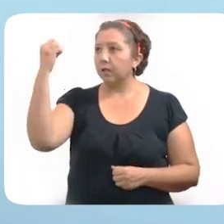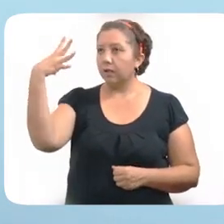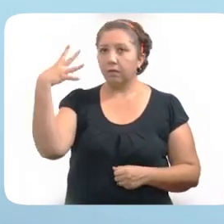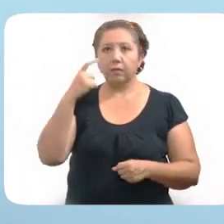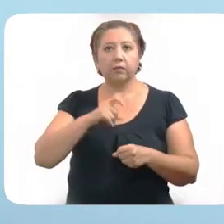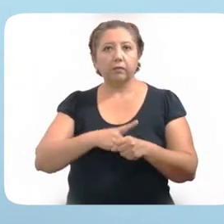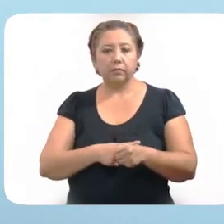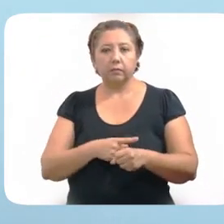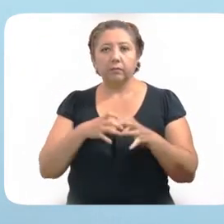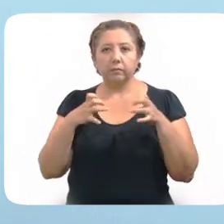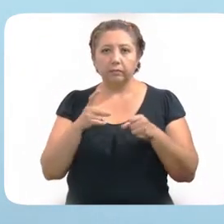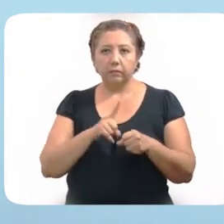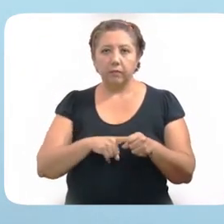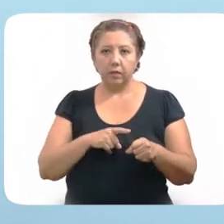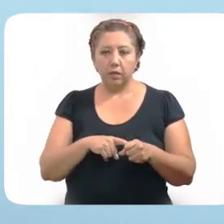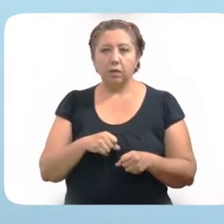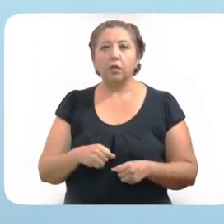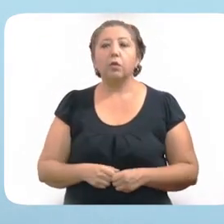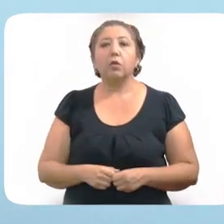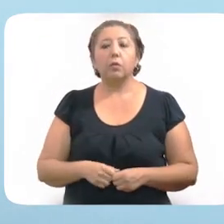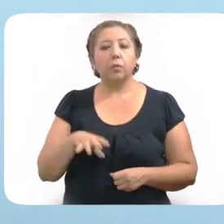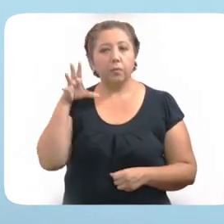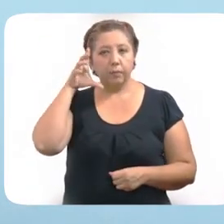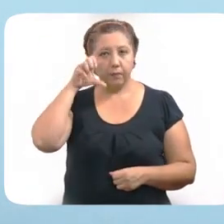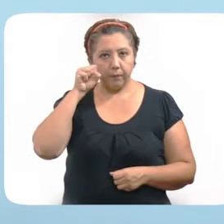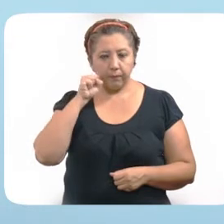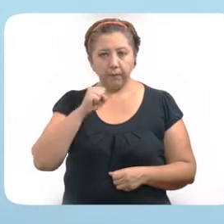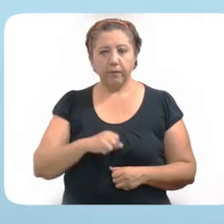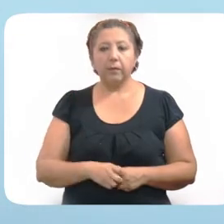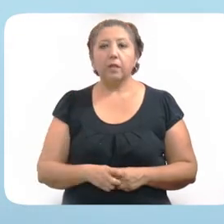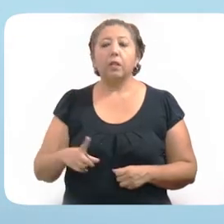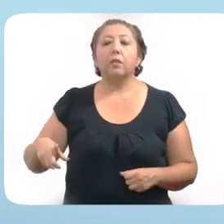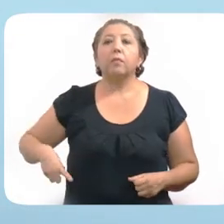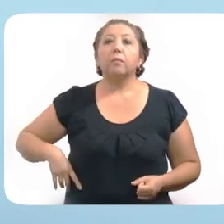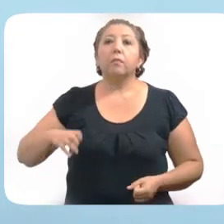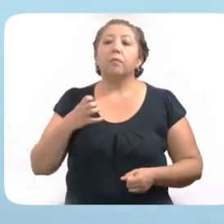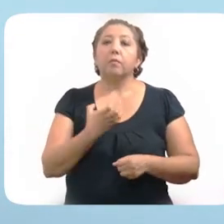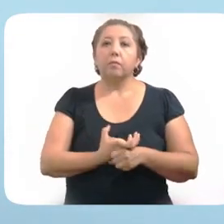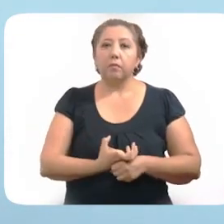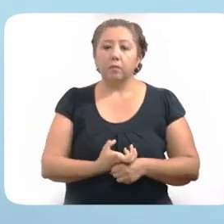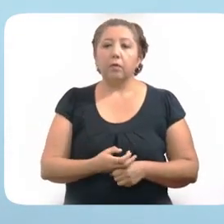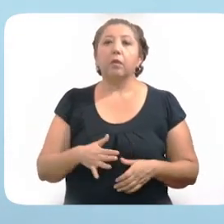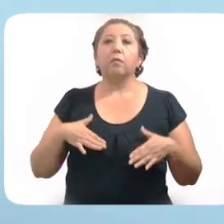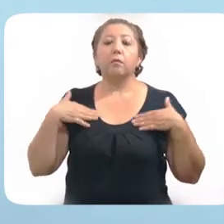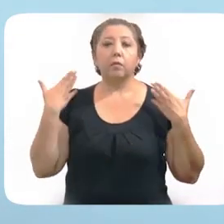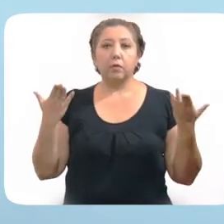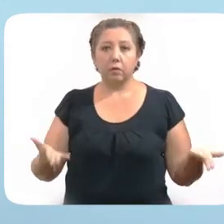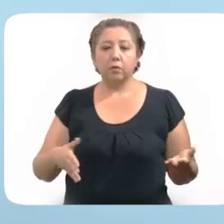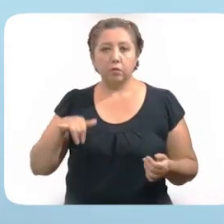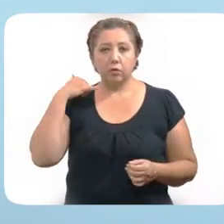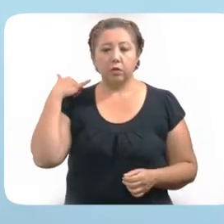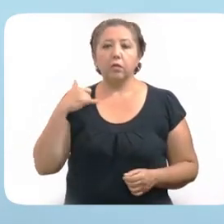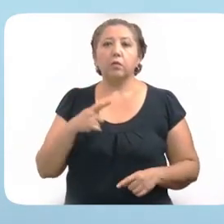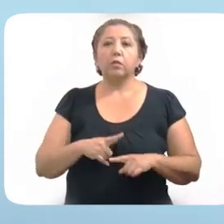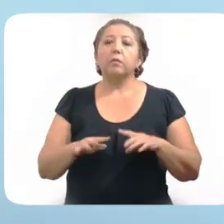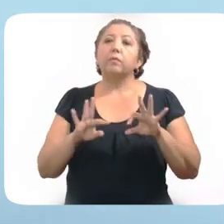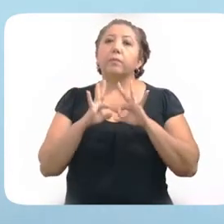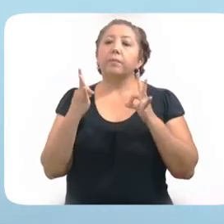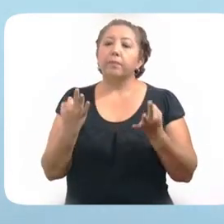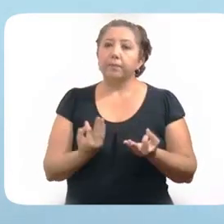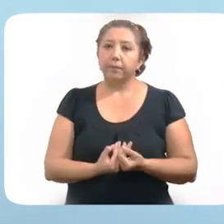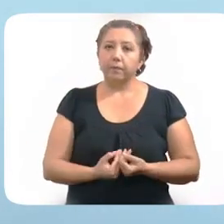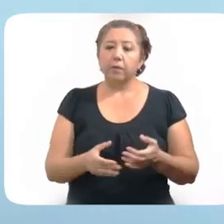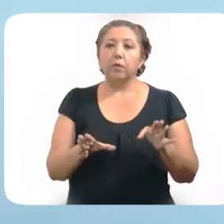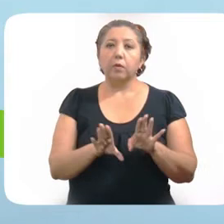semáforo epidemiológico estatal está en naranja. El gobierno del estado ha puesto a disposición de los yucatecos